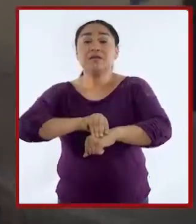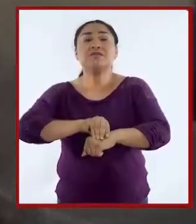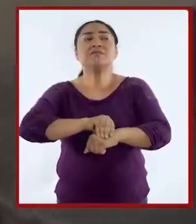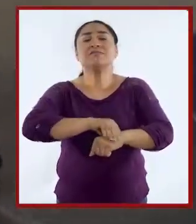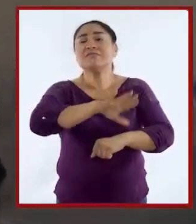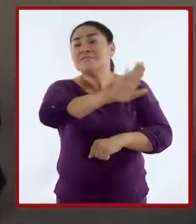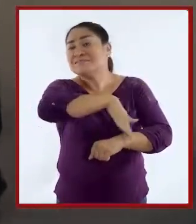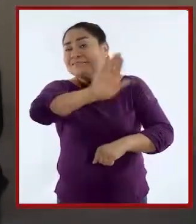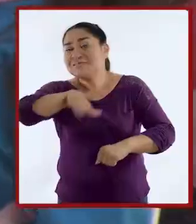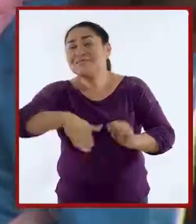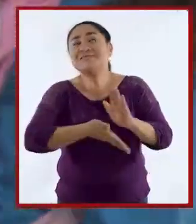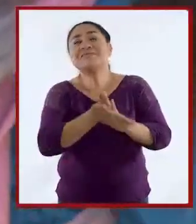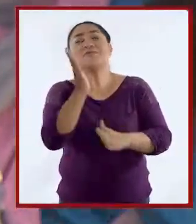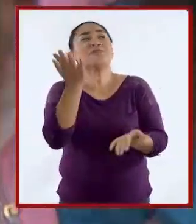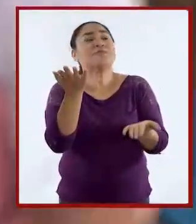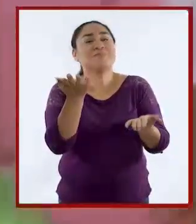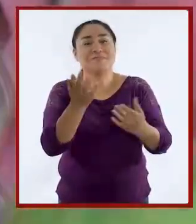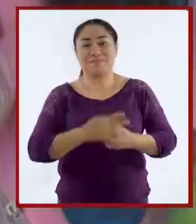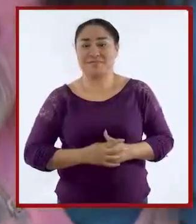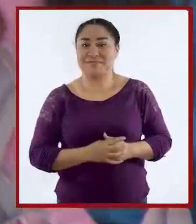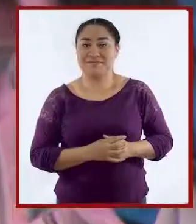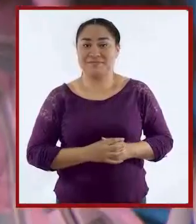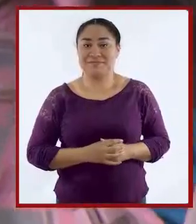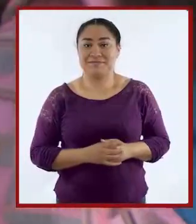Los permisos también, ¿no? Oiga, ¿dónde van?